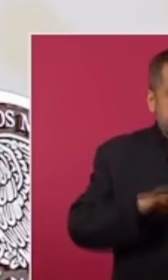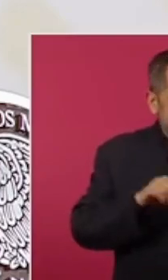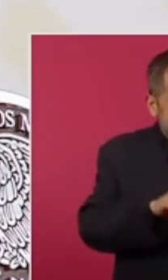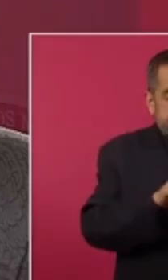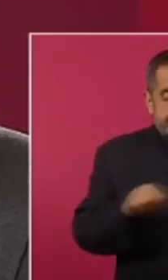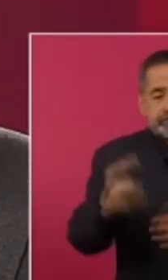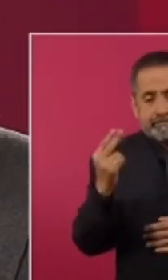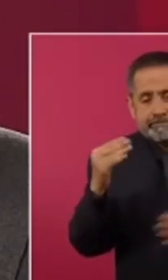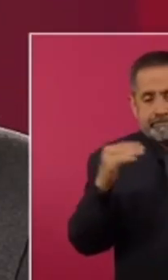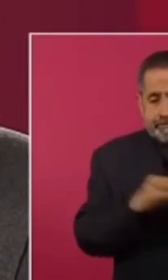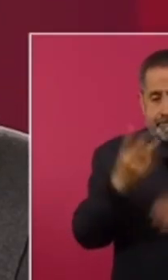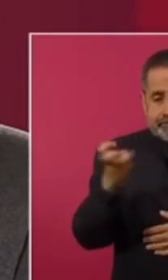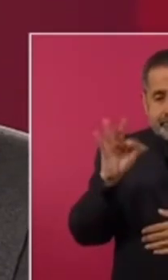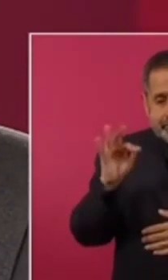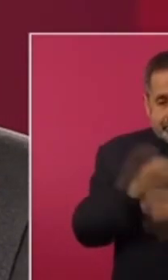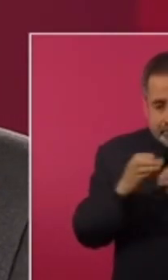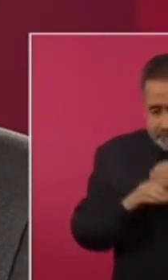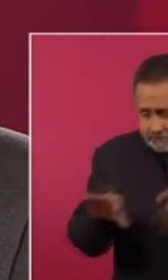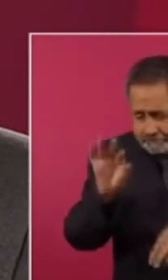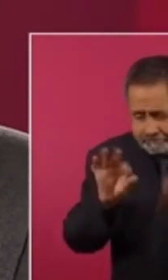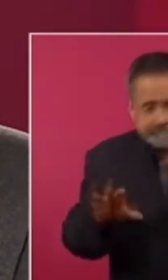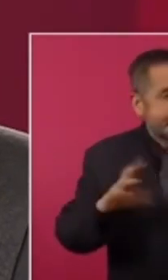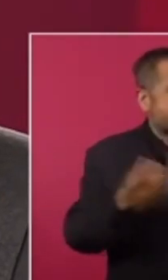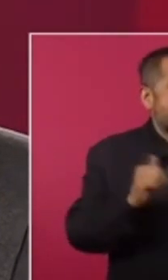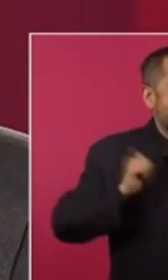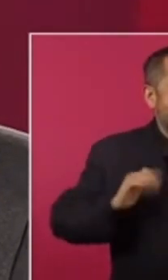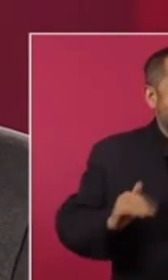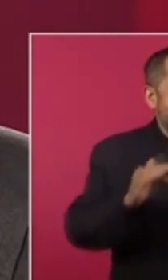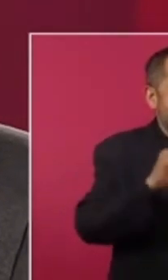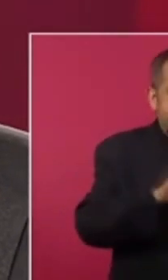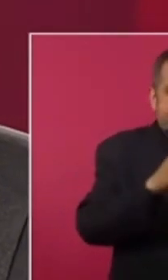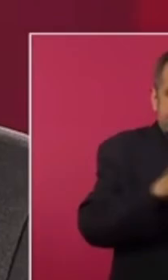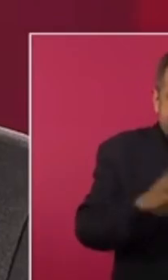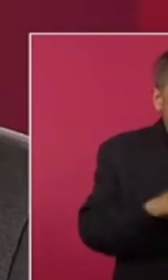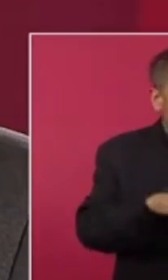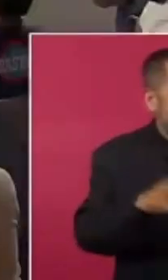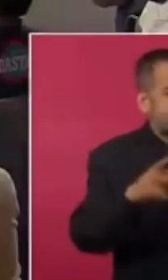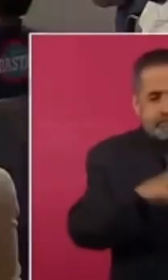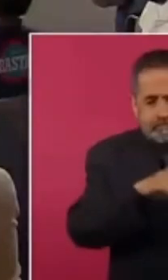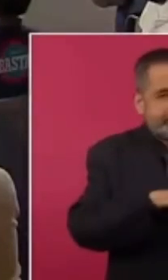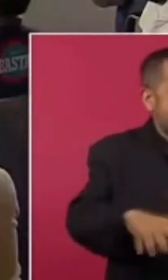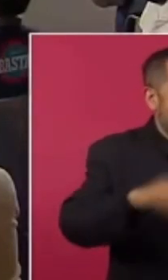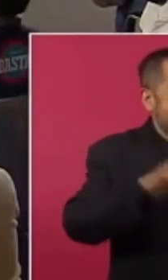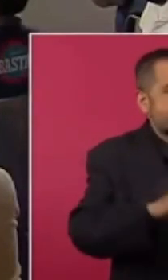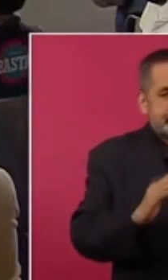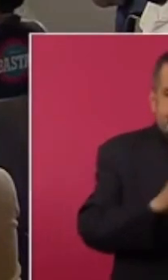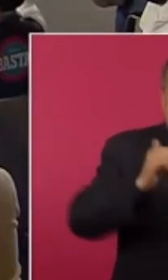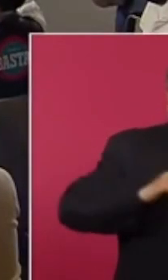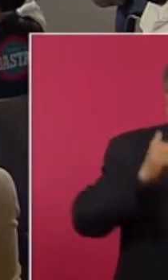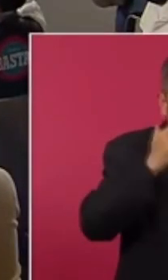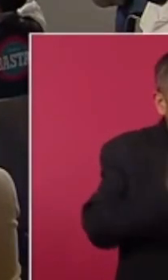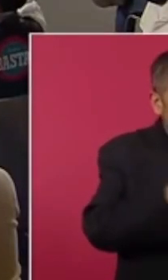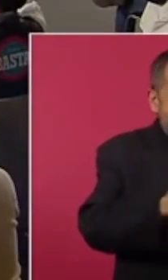reconocidos 25.340 bienes inmuebles. Pueden ser albarradas, cimentaciones con núcleos constructivos, pueden